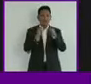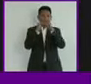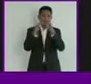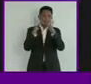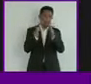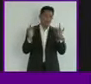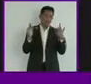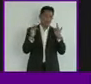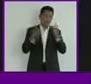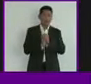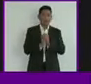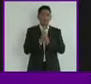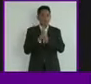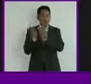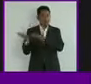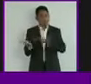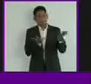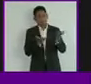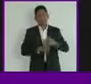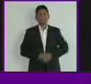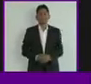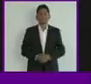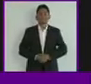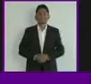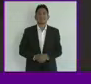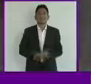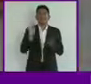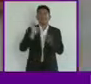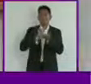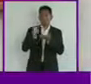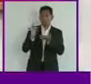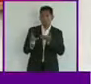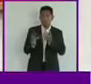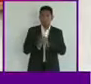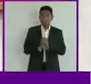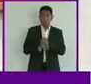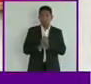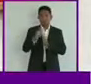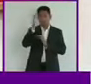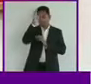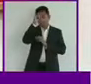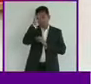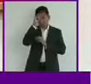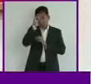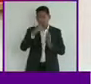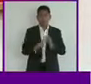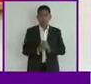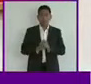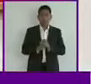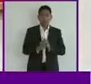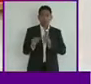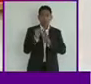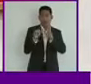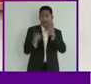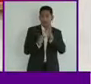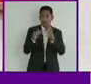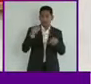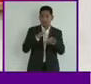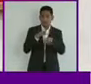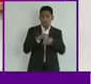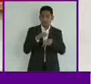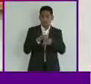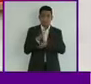eres tan amable. Sí, gracias. Según el artículo 29 de la Convención sobre los Derechos de los Niños, el